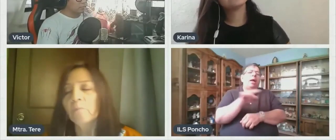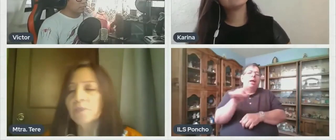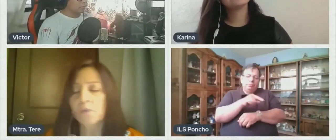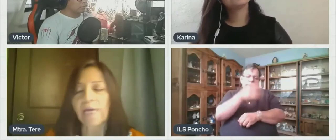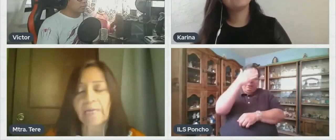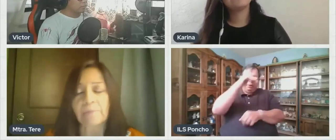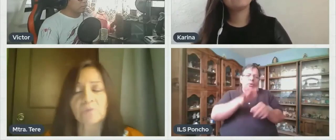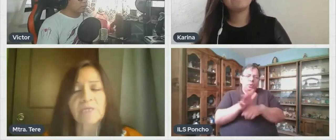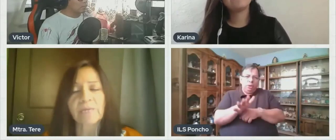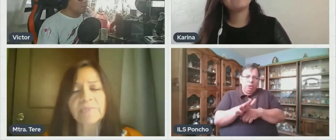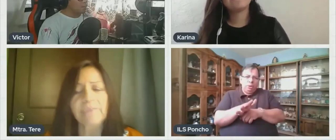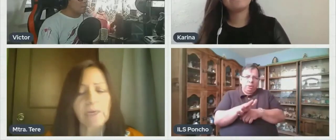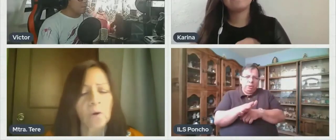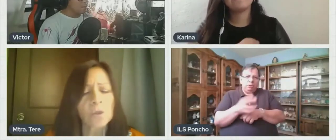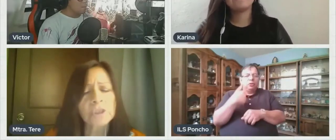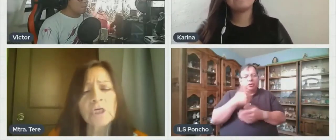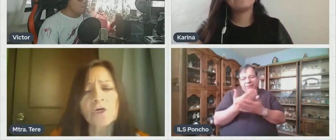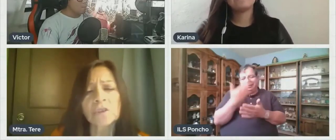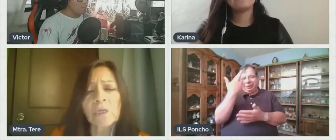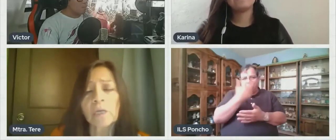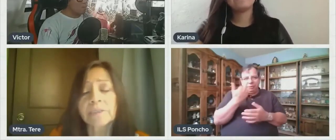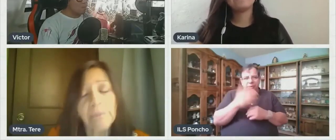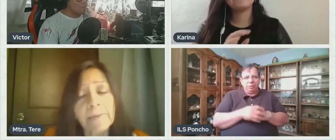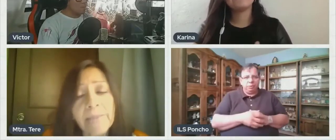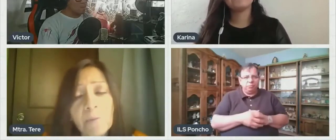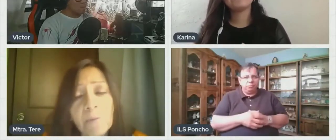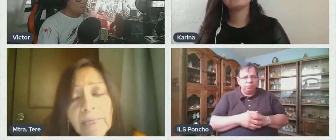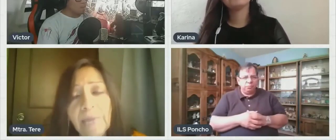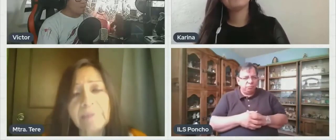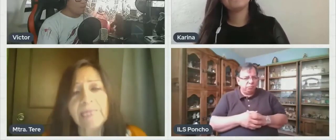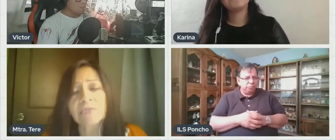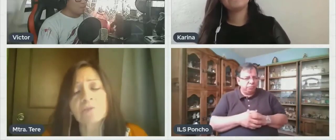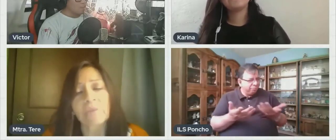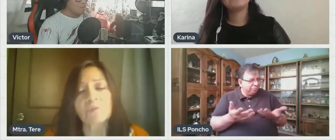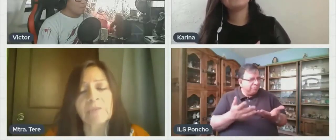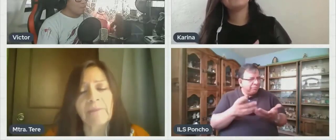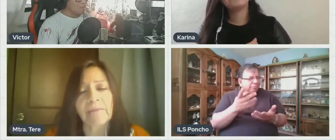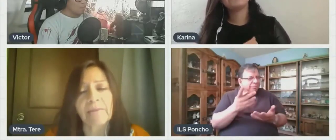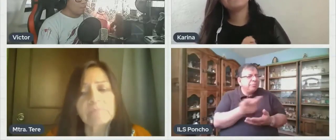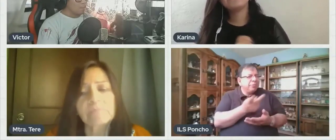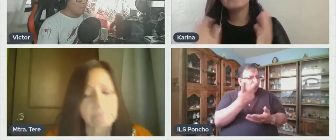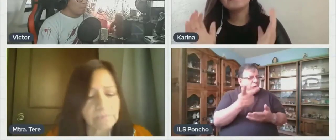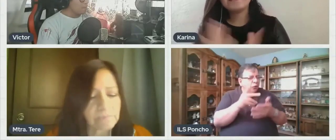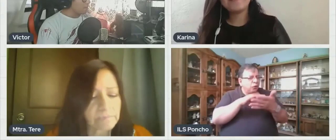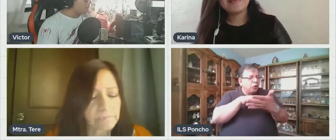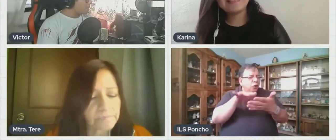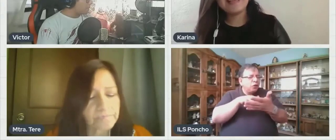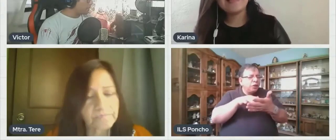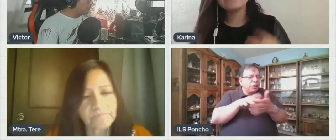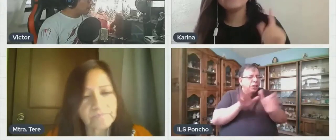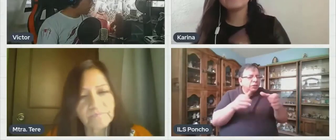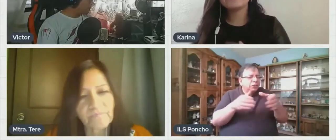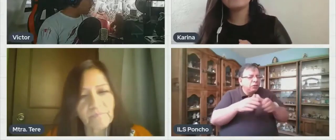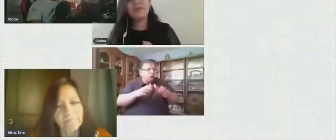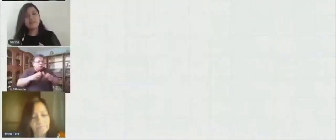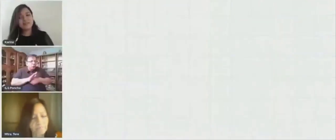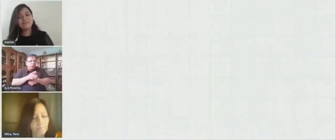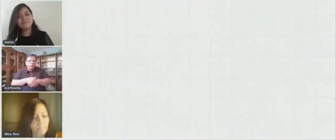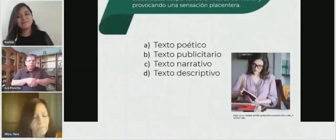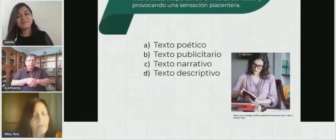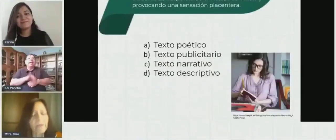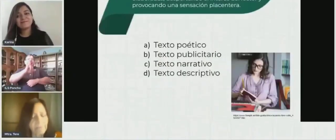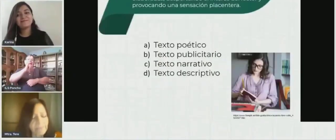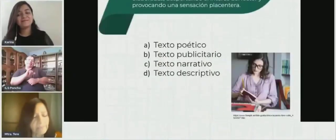trata Puesto que acabamos de revisarlo Chicos, ¿saben de cuál texto estamos hablando? Sí maestra, es un texto